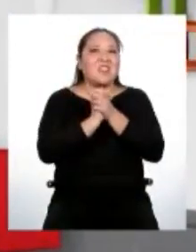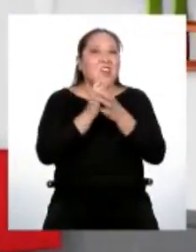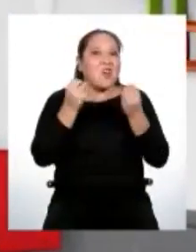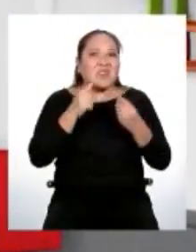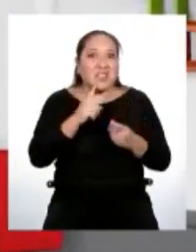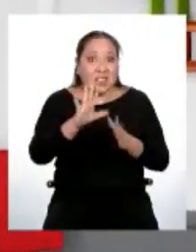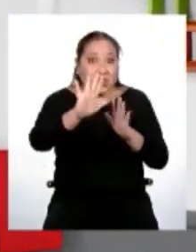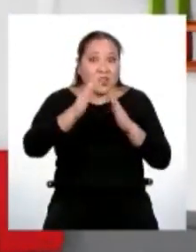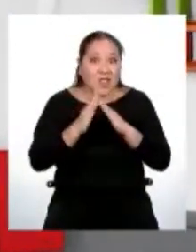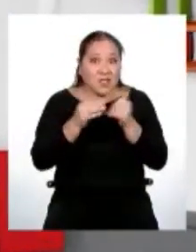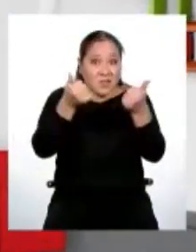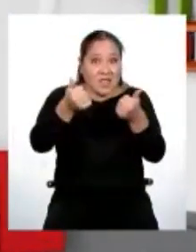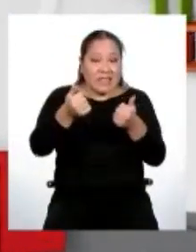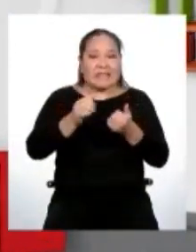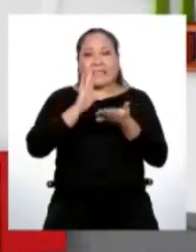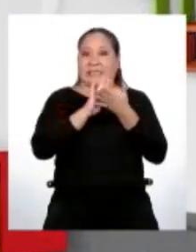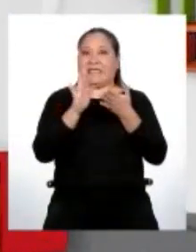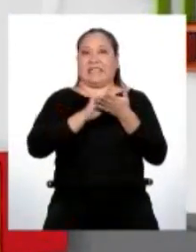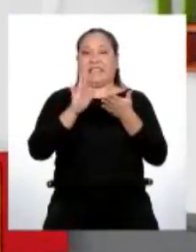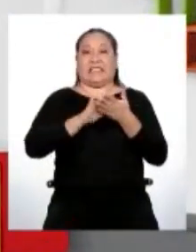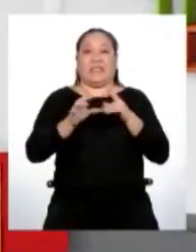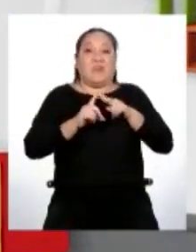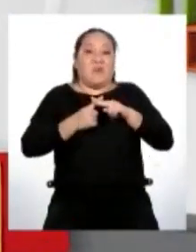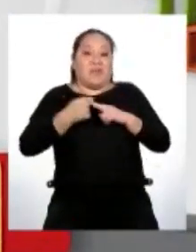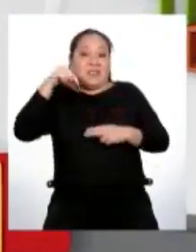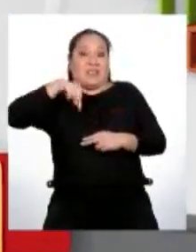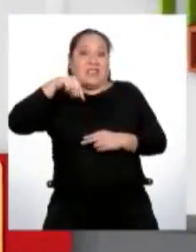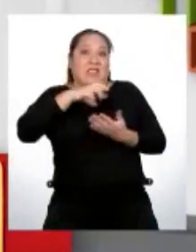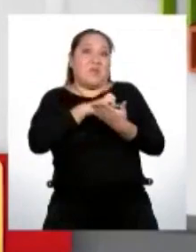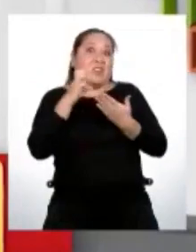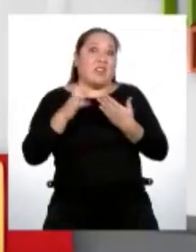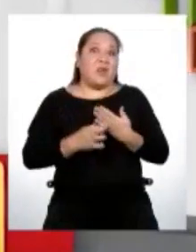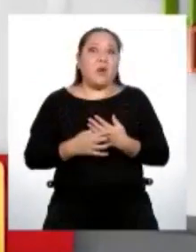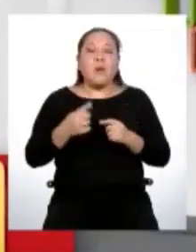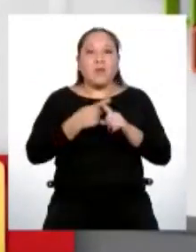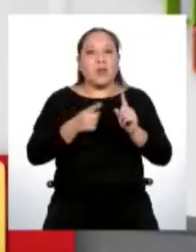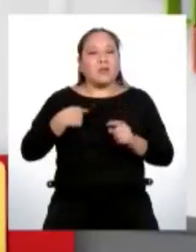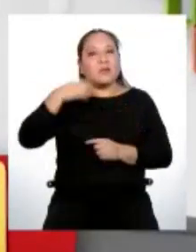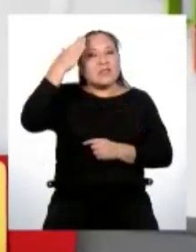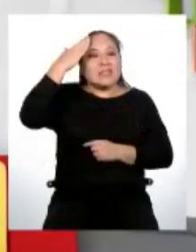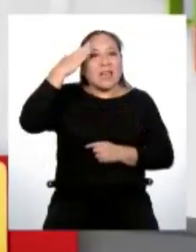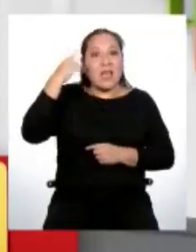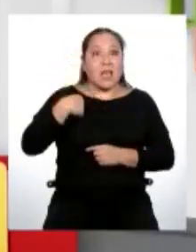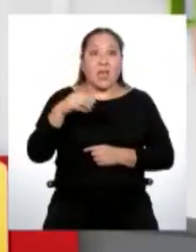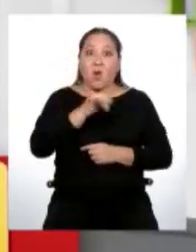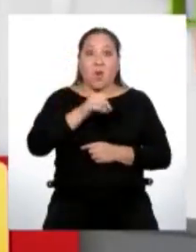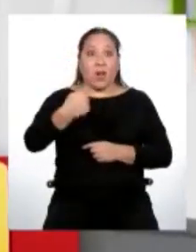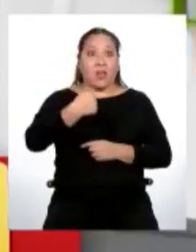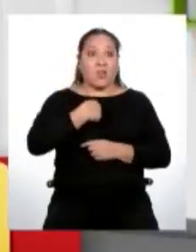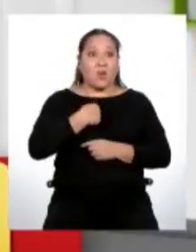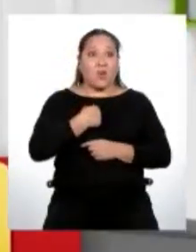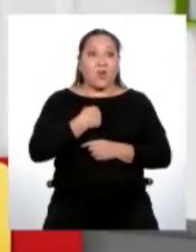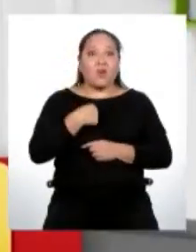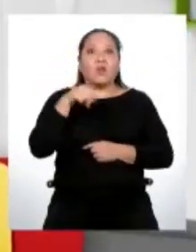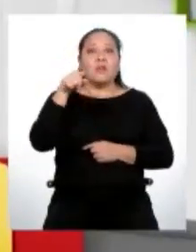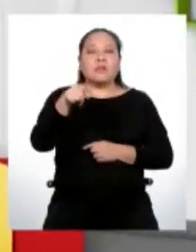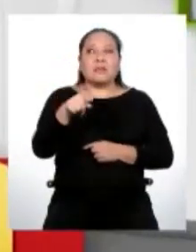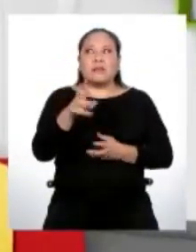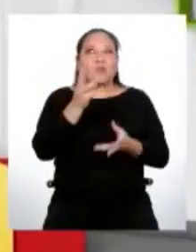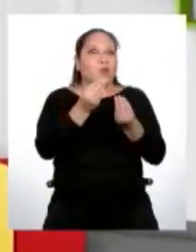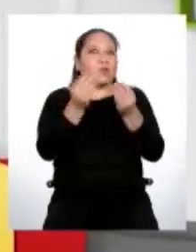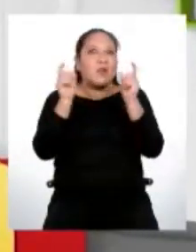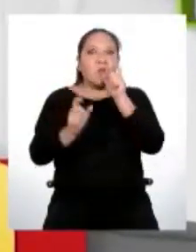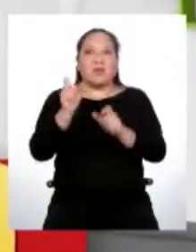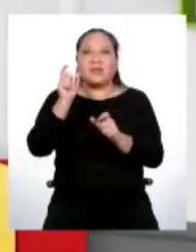todo en casa? Disculpen por iniciar así el programa, pero estoy seguro que, al igual que yo, estarán como